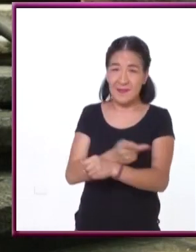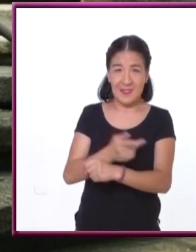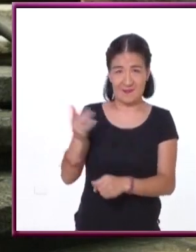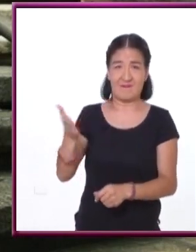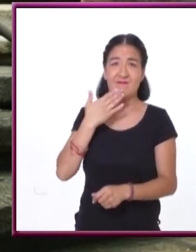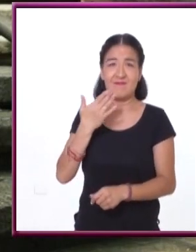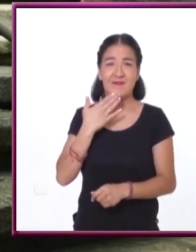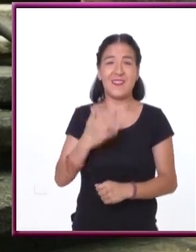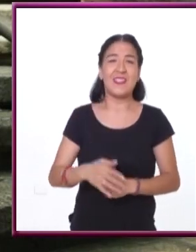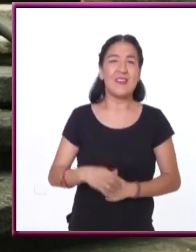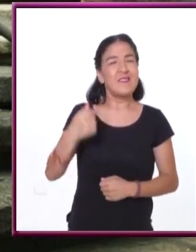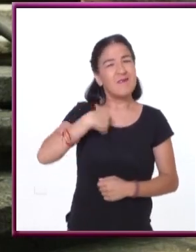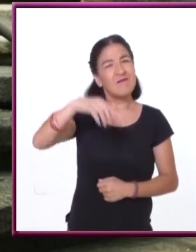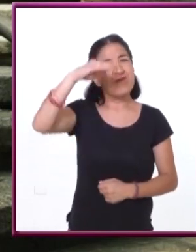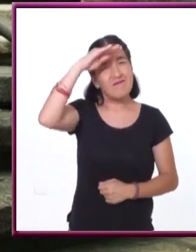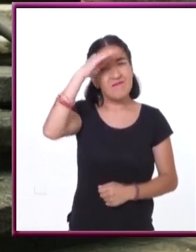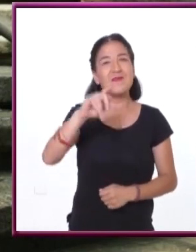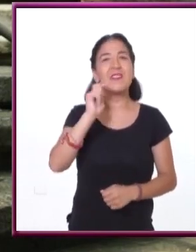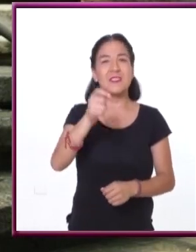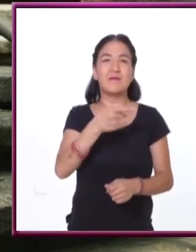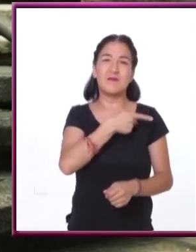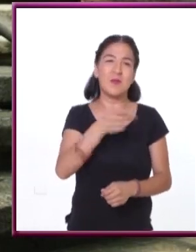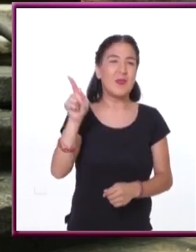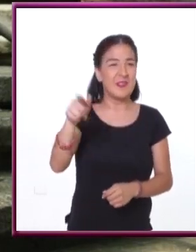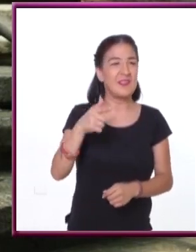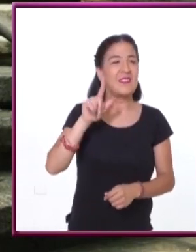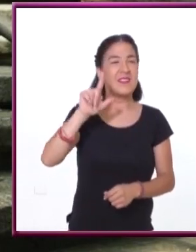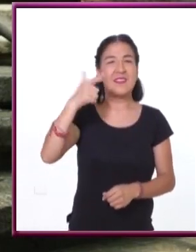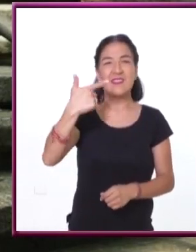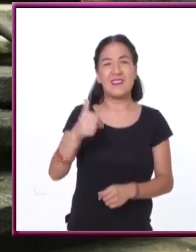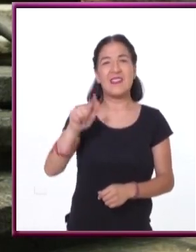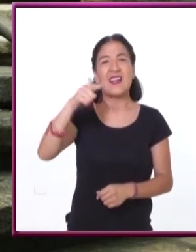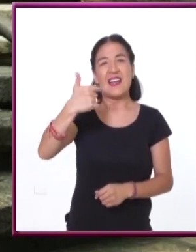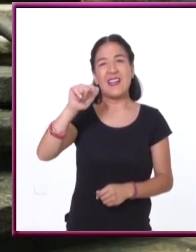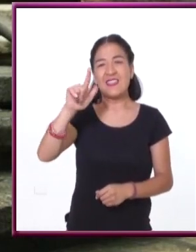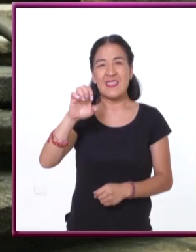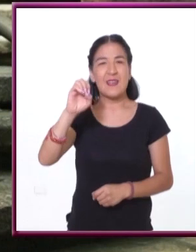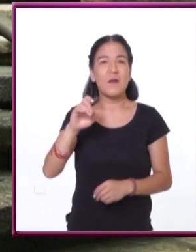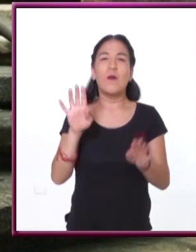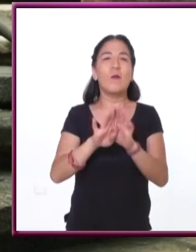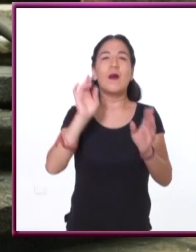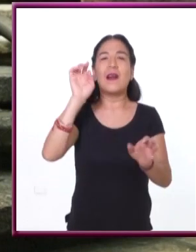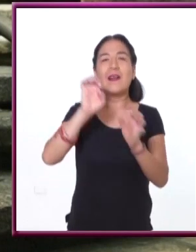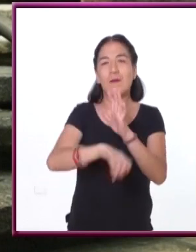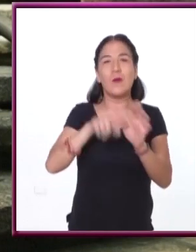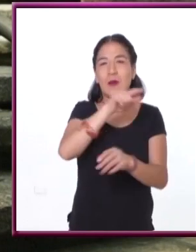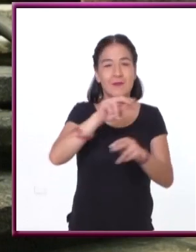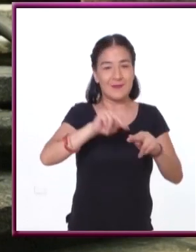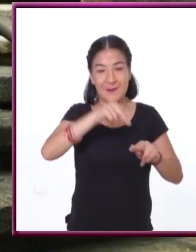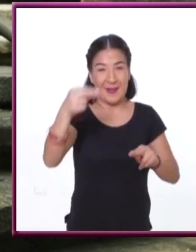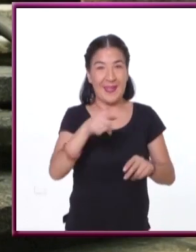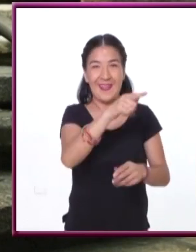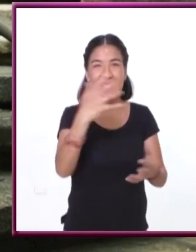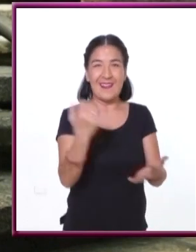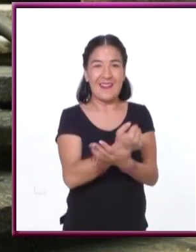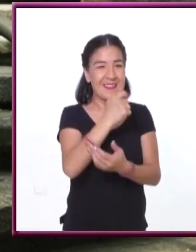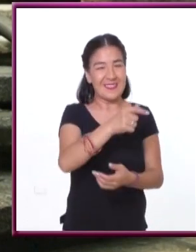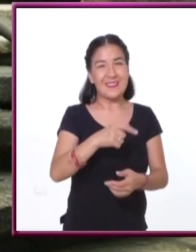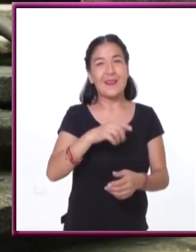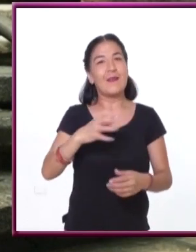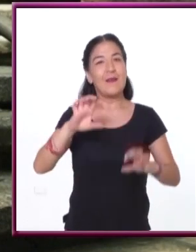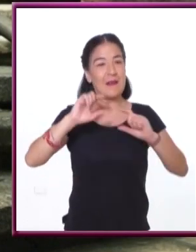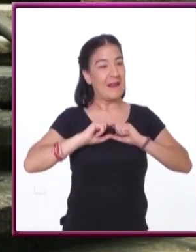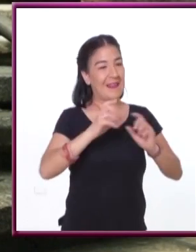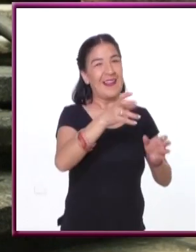bien? Pues me quedé pensando en lo que le hicieron al pobre Galileo, ¿no? Es como si a Michael Phelps le quitaran sus medallas, sus récords y encima lo